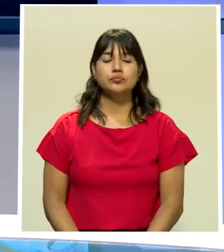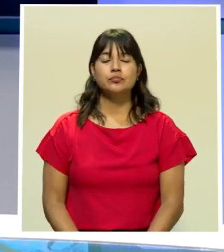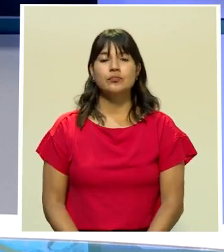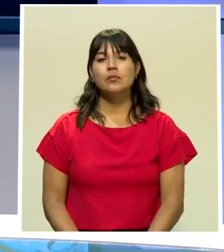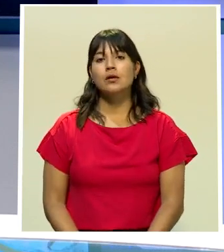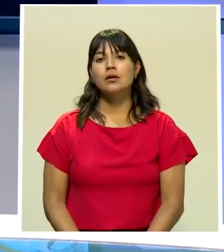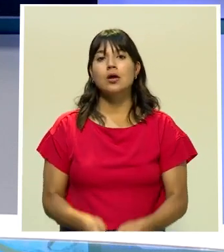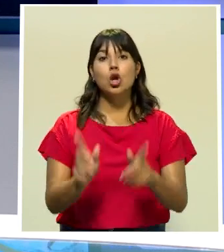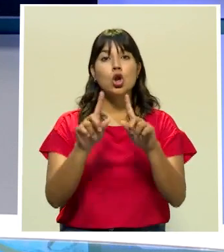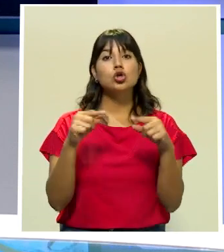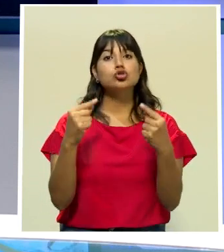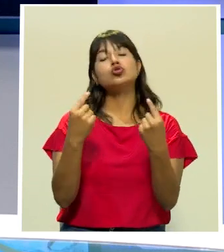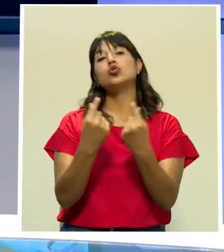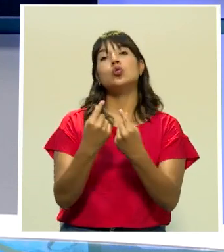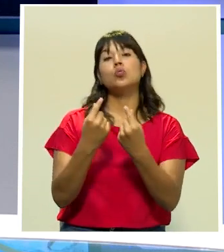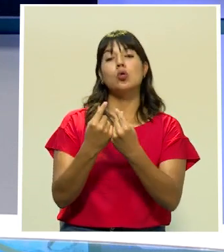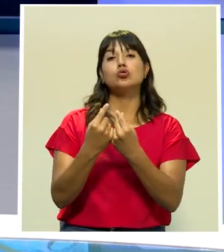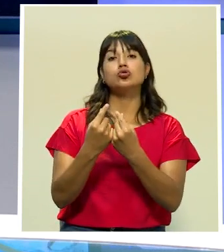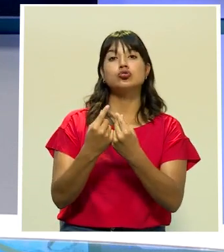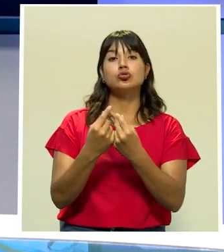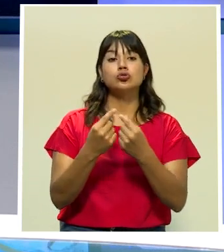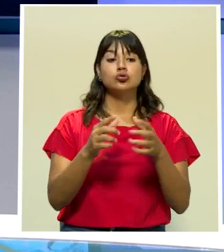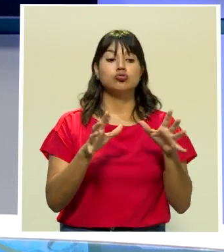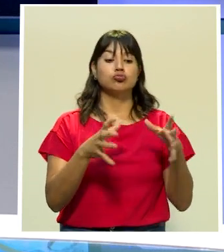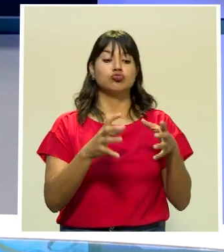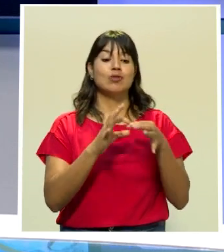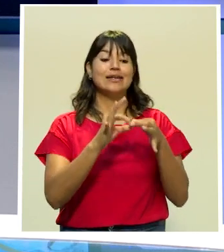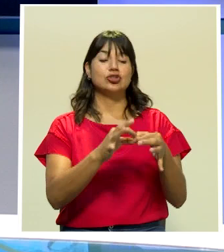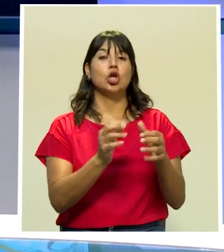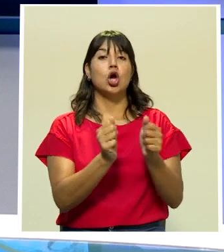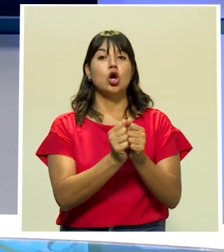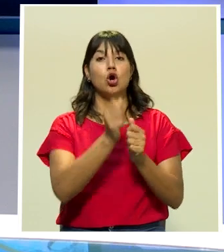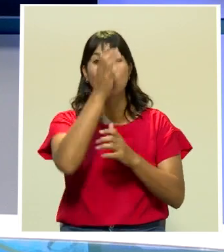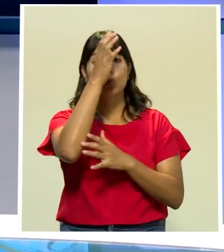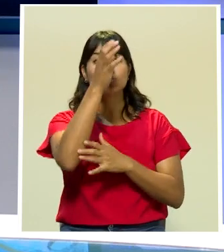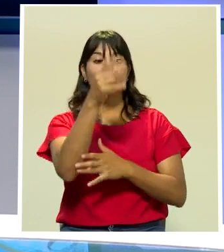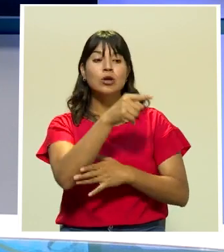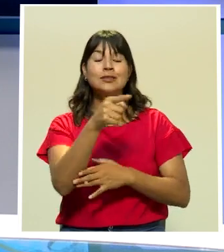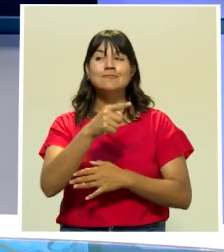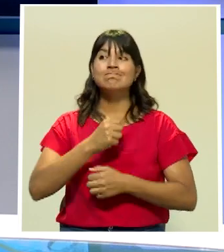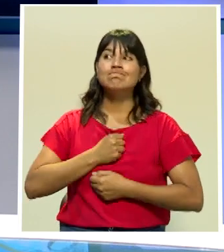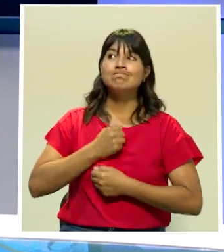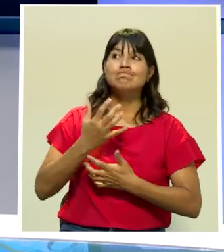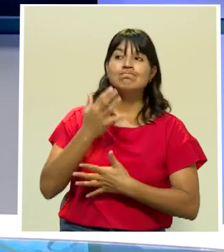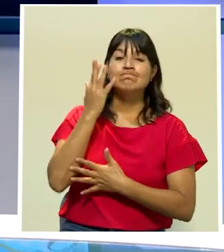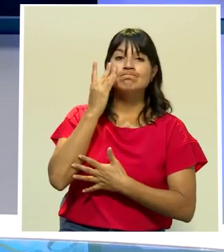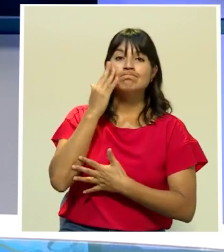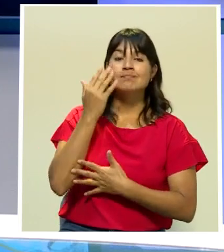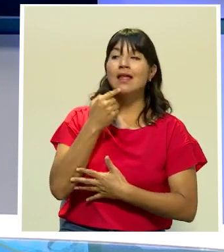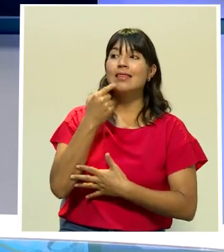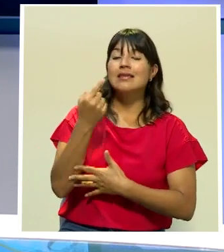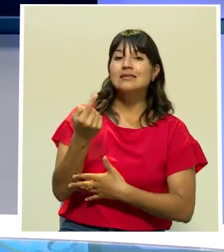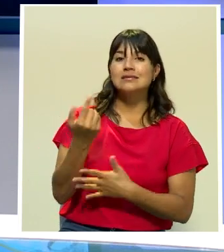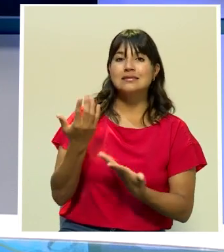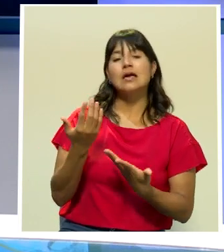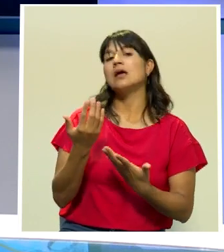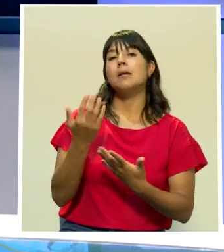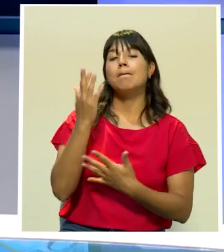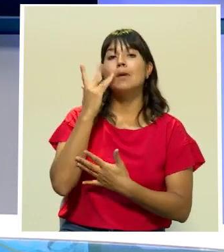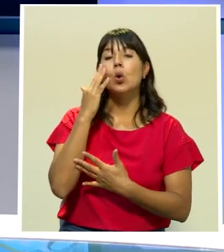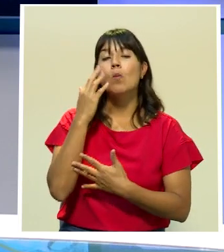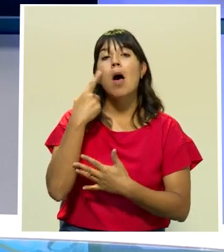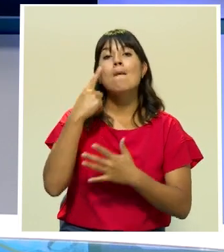Los gremios del sector cultural expresan su preocupación y protestan por el recorte en la partida del presupuesto